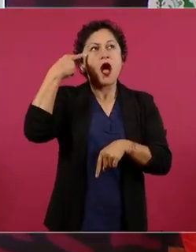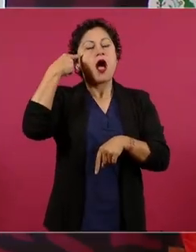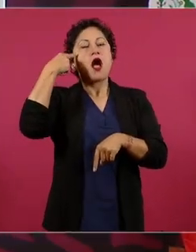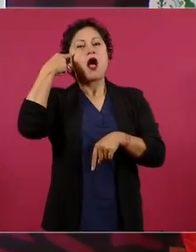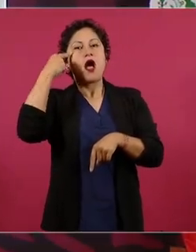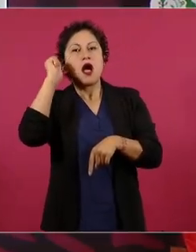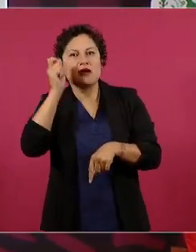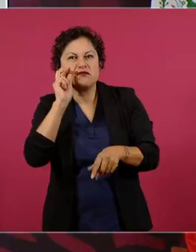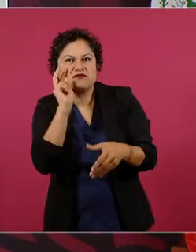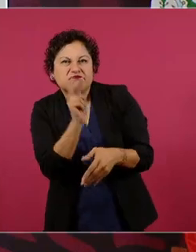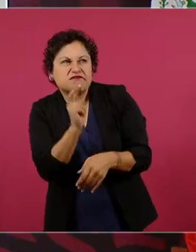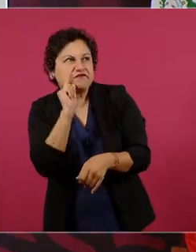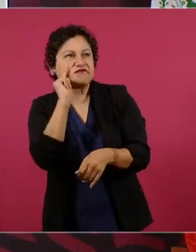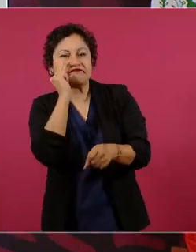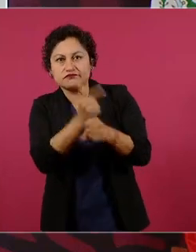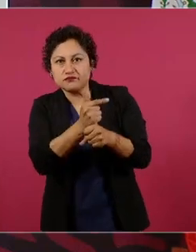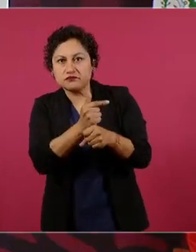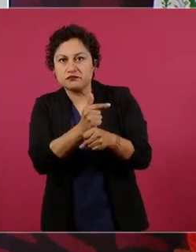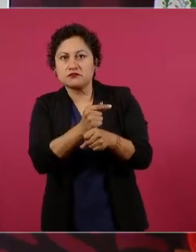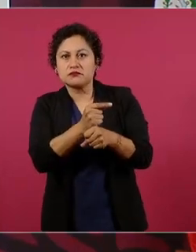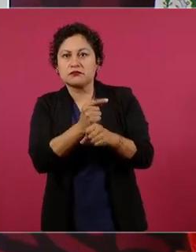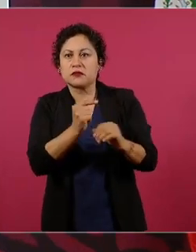libertades.